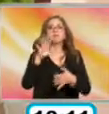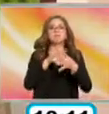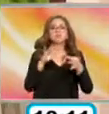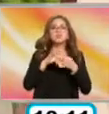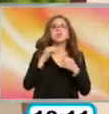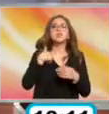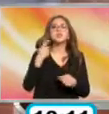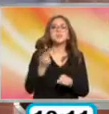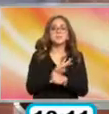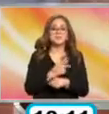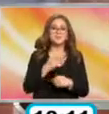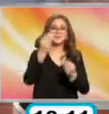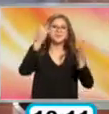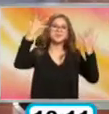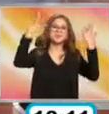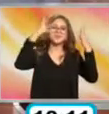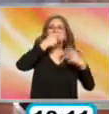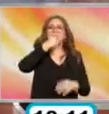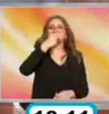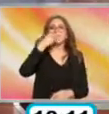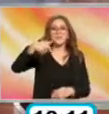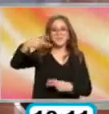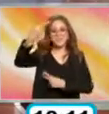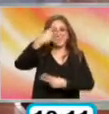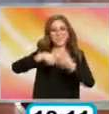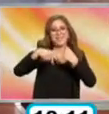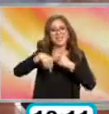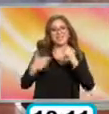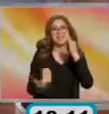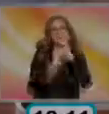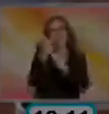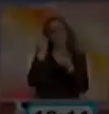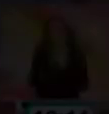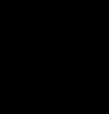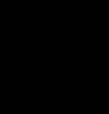Andy Rivera. Fuerte el aplauso para Andy Rivera, que estuvo con nosotros esta mañana en Tu Ciudad.